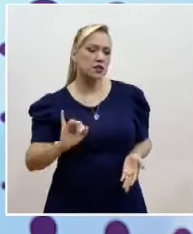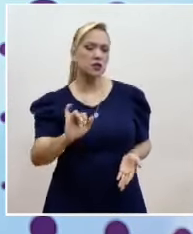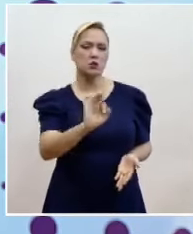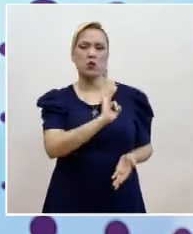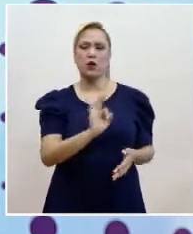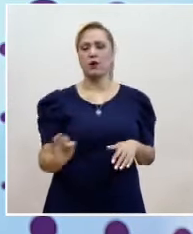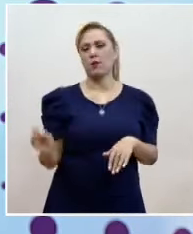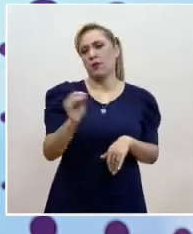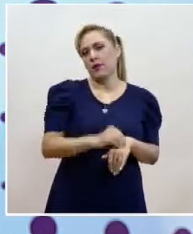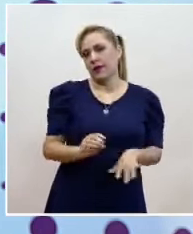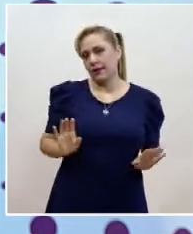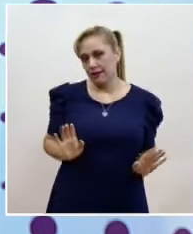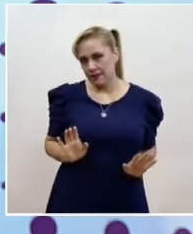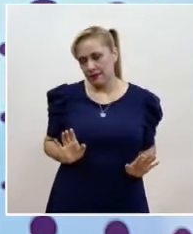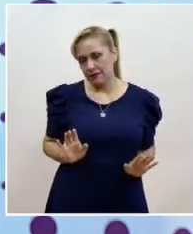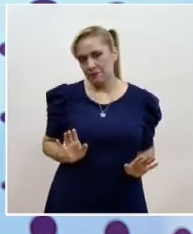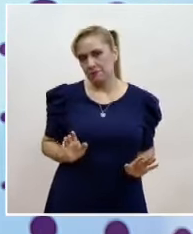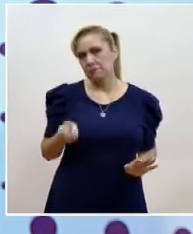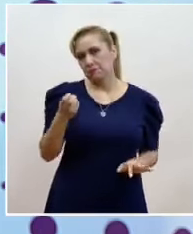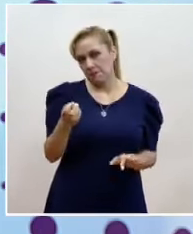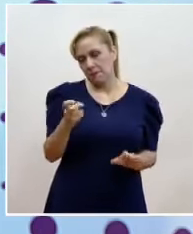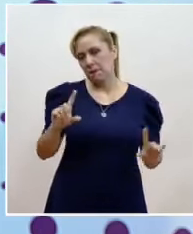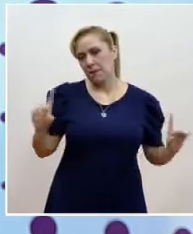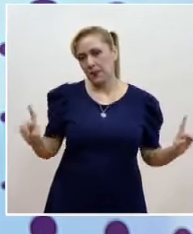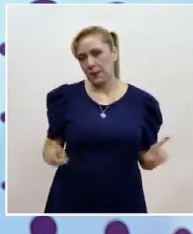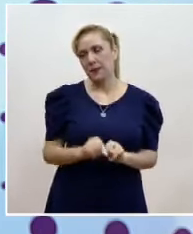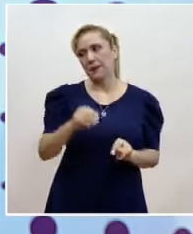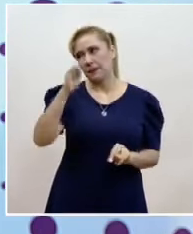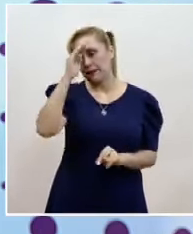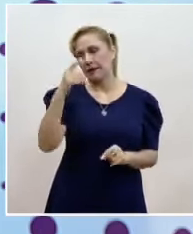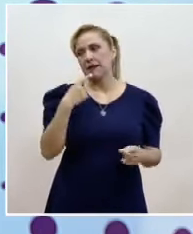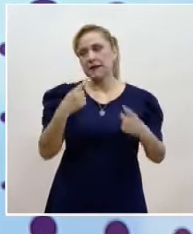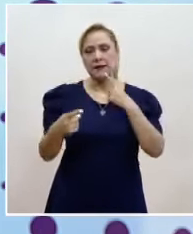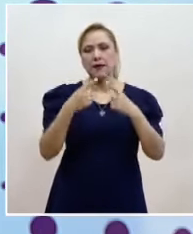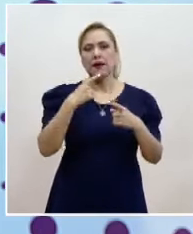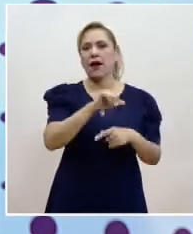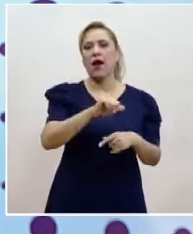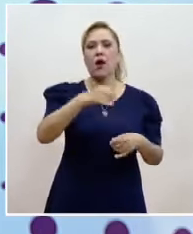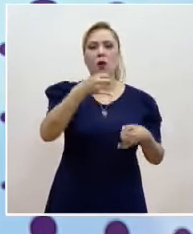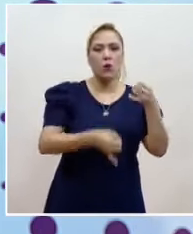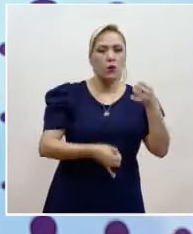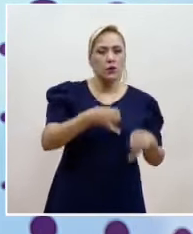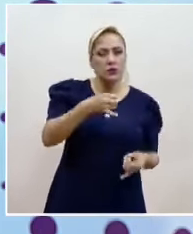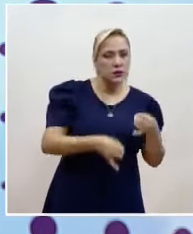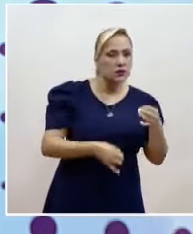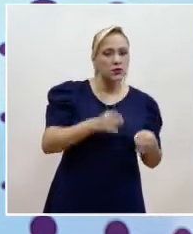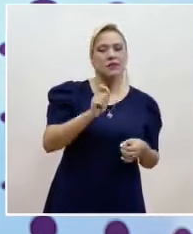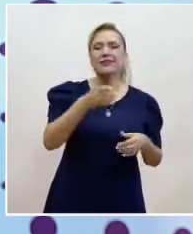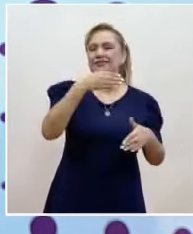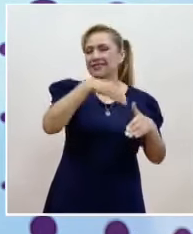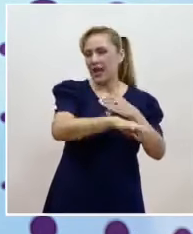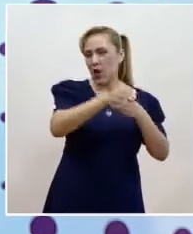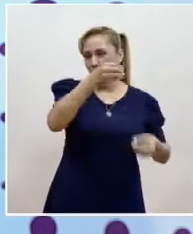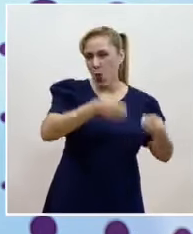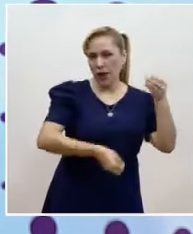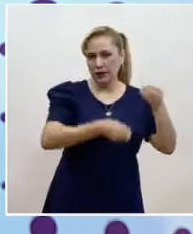poco en ese punto en concreto, la conclusión que llegábamos es que en determinados juicios, ¿no? Donde quienes